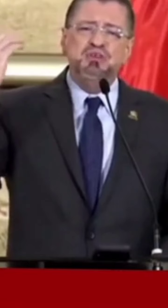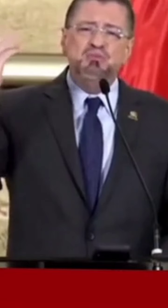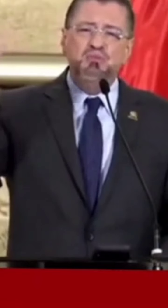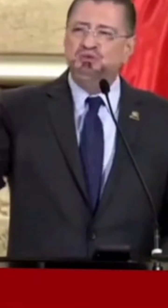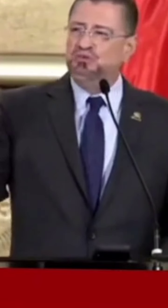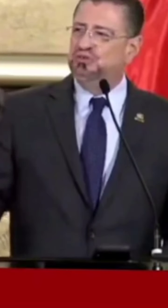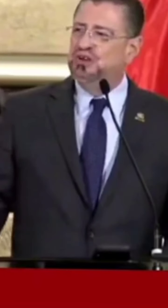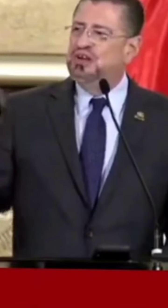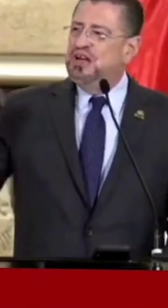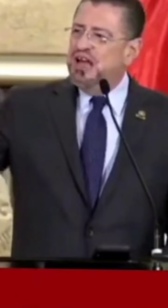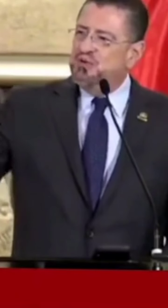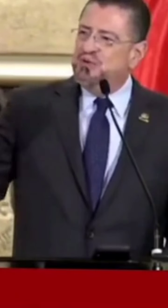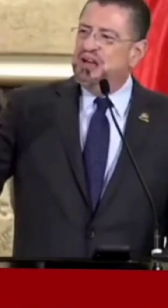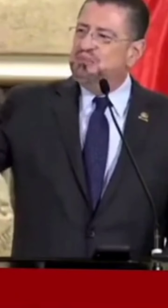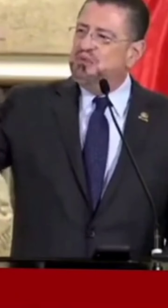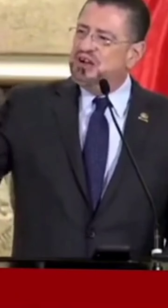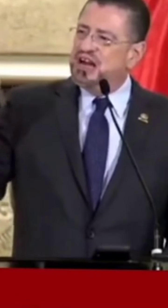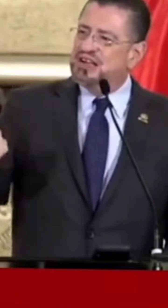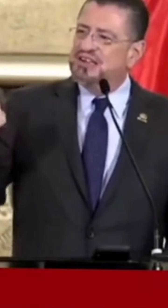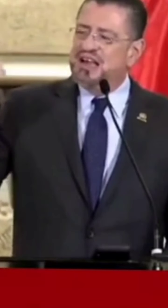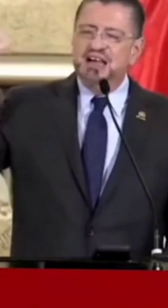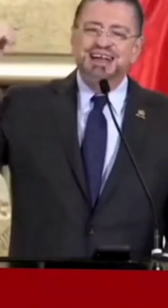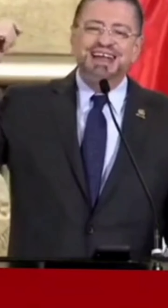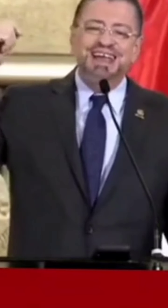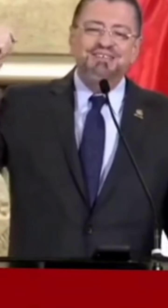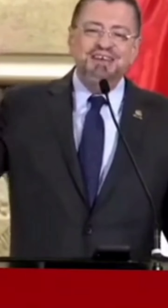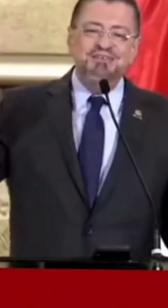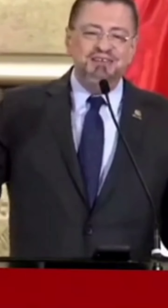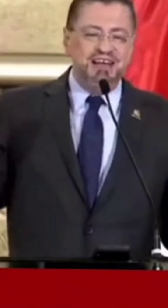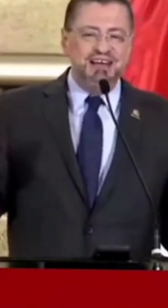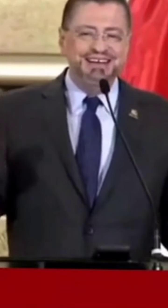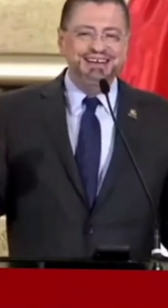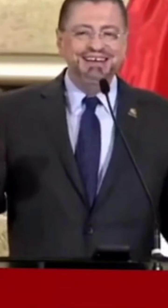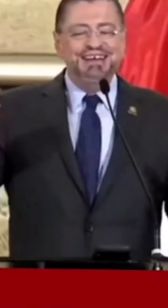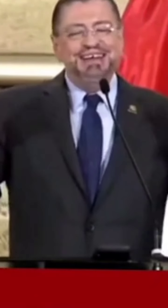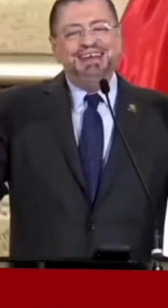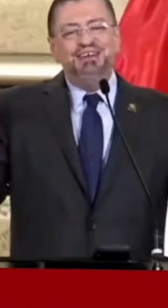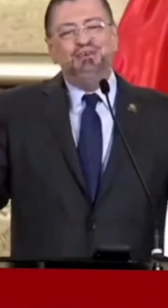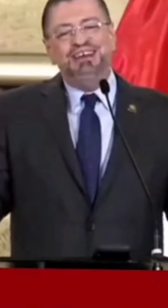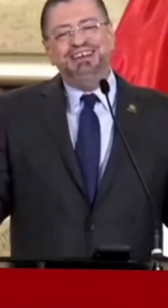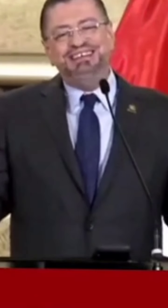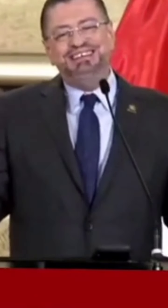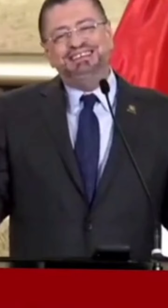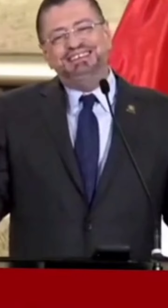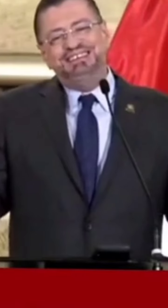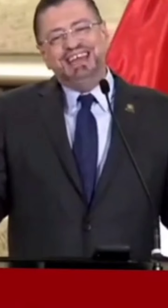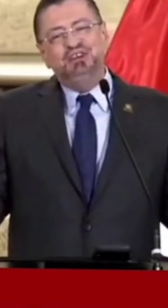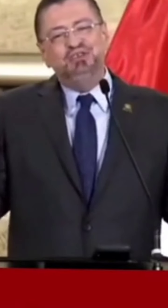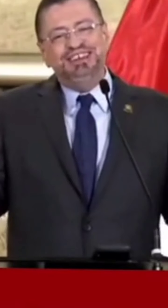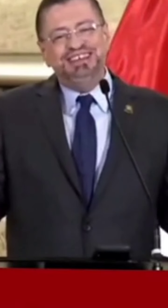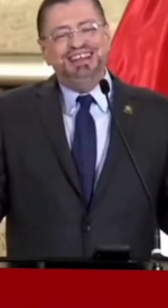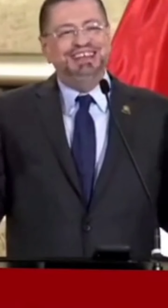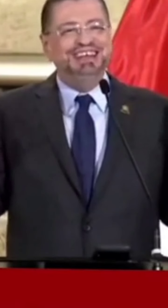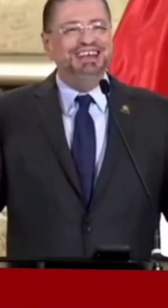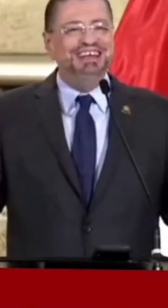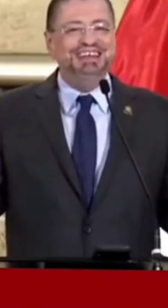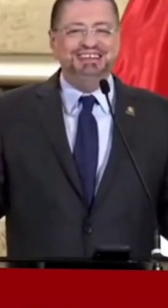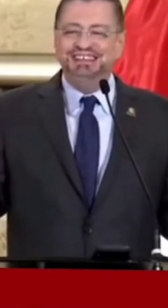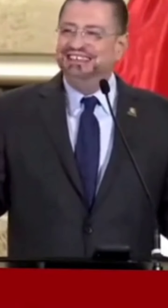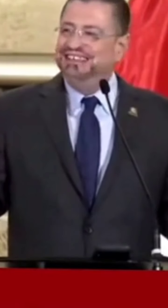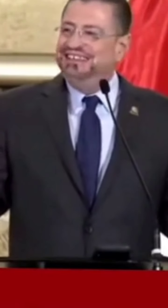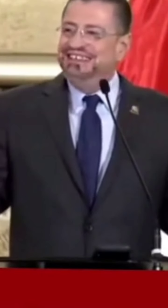tiempos hermosos en una democracia que vibra y que no es, ya no es la